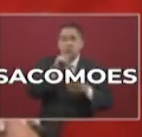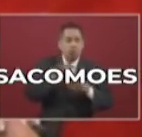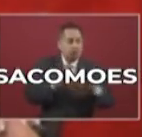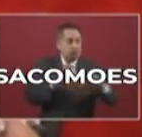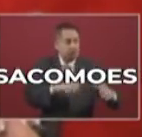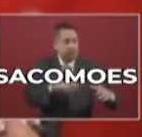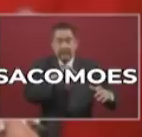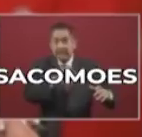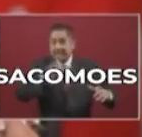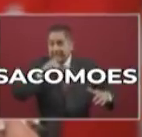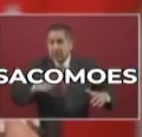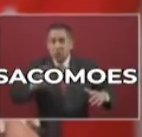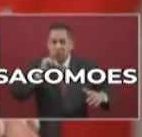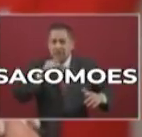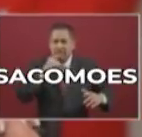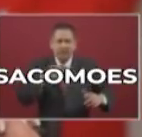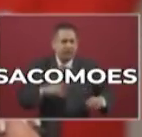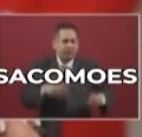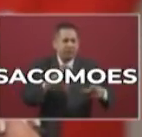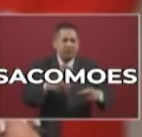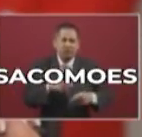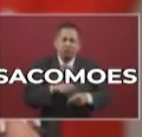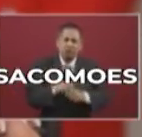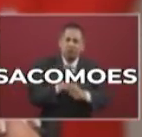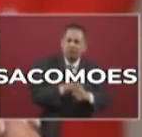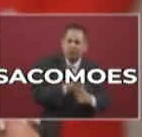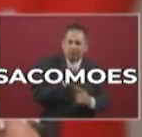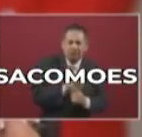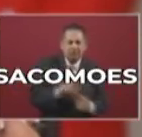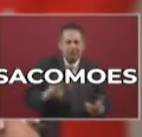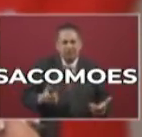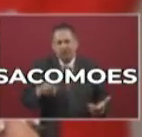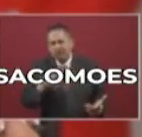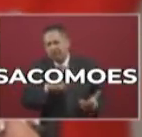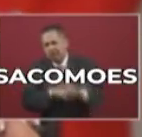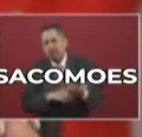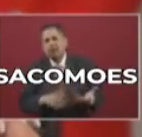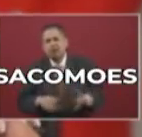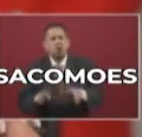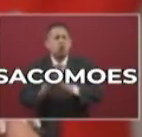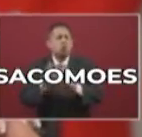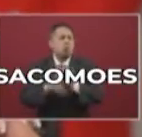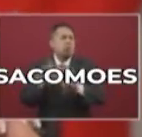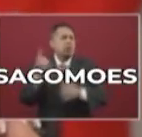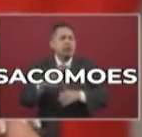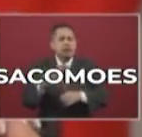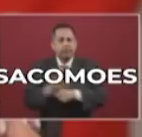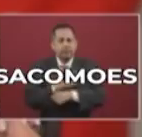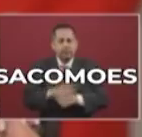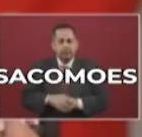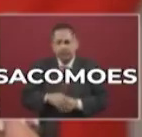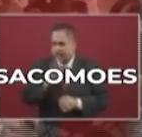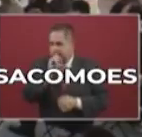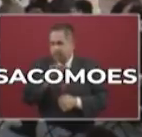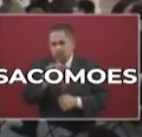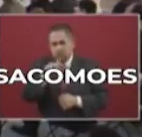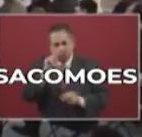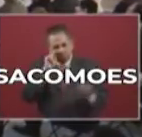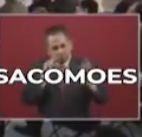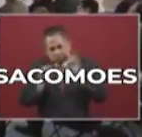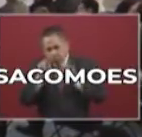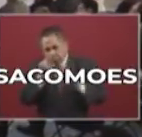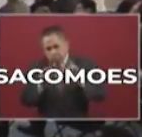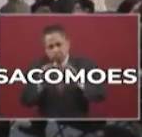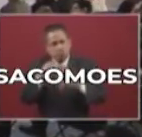comercial, sexualmente. ¿Cuáles serían las indicaciones en este terreno? Y también, ¿qué ha observado usted, qué ha podido analizar con su equipo de trabajo al respecto